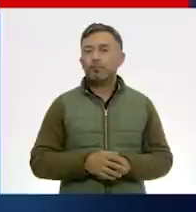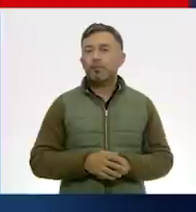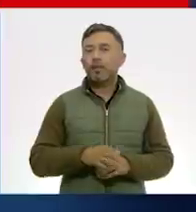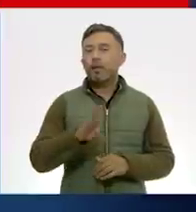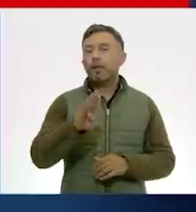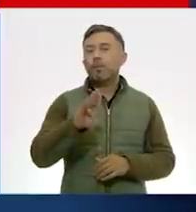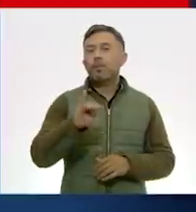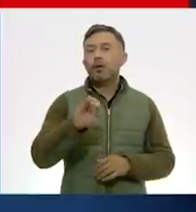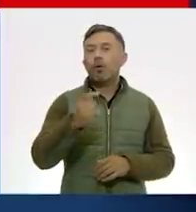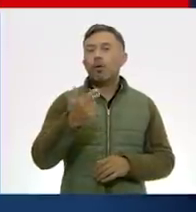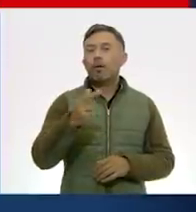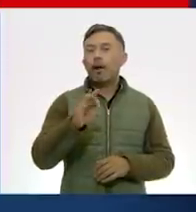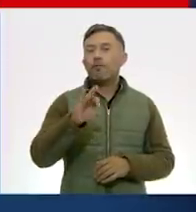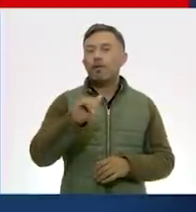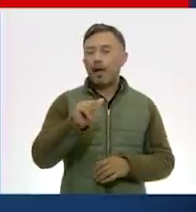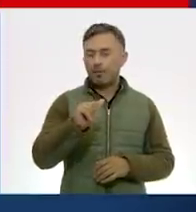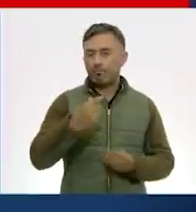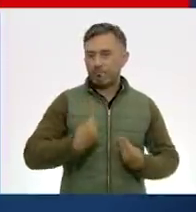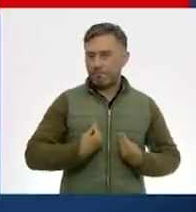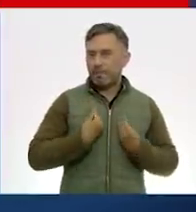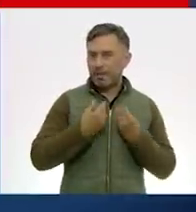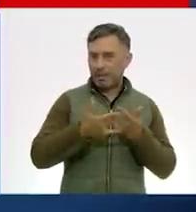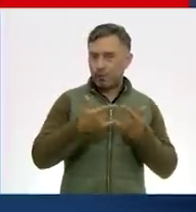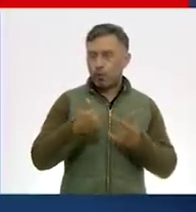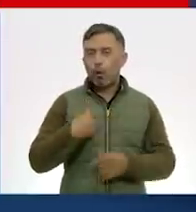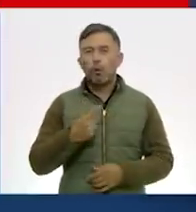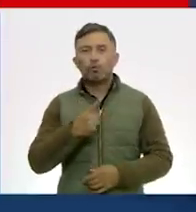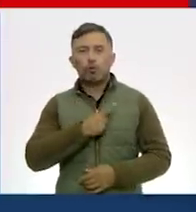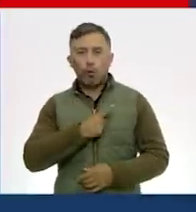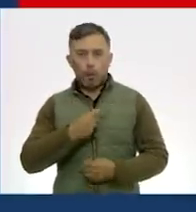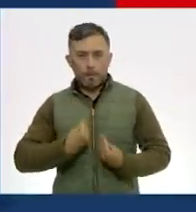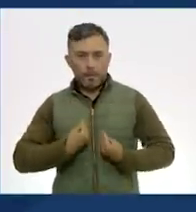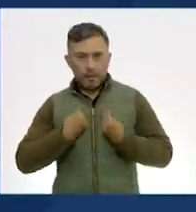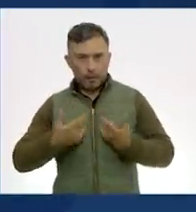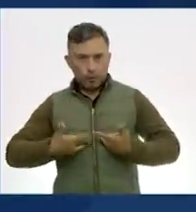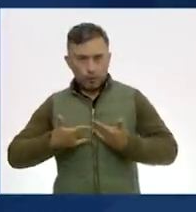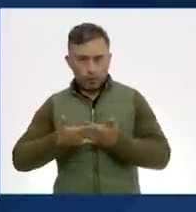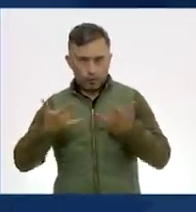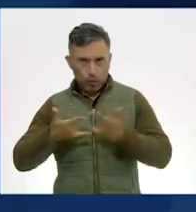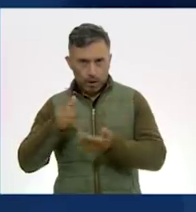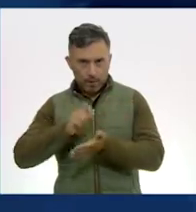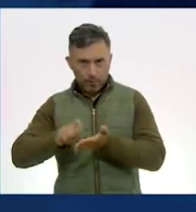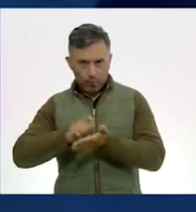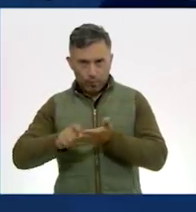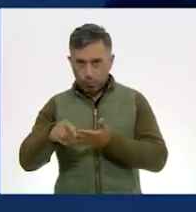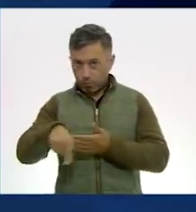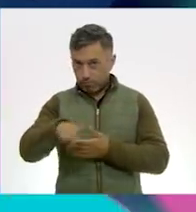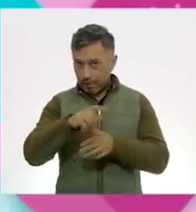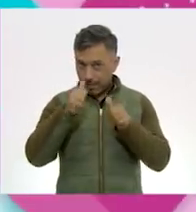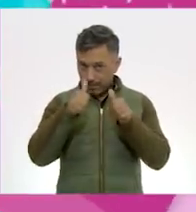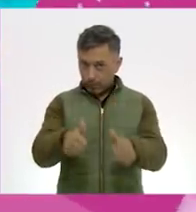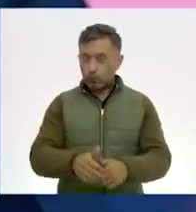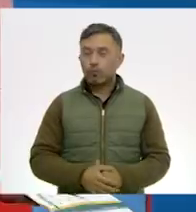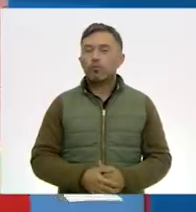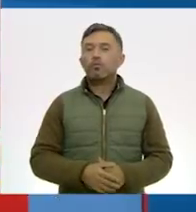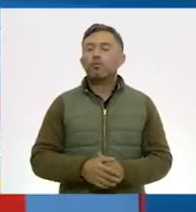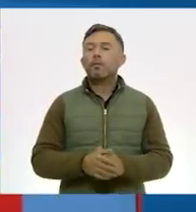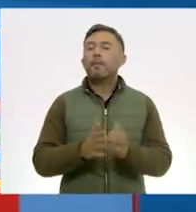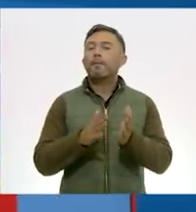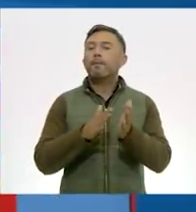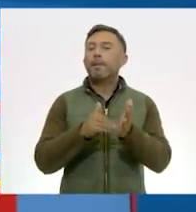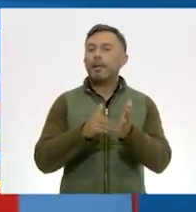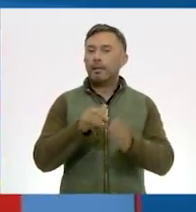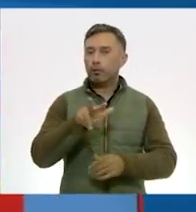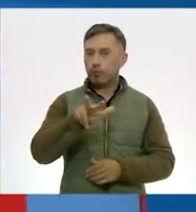vamos a desarrollar el día de hoy, para que estén ustedes atentos. Bien, pues vamos a empezar en la página